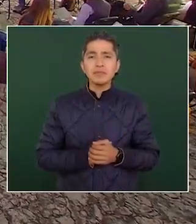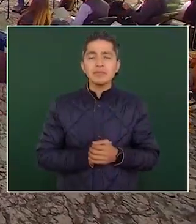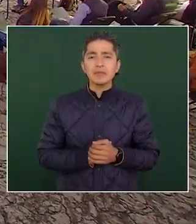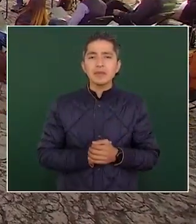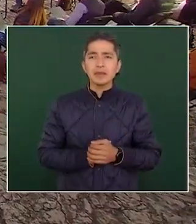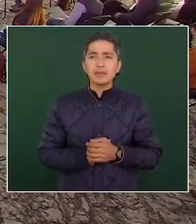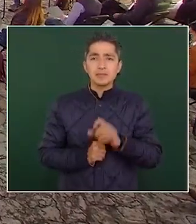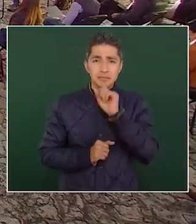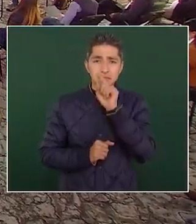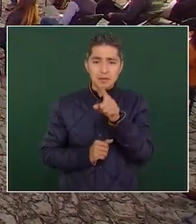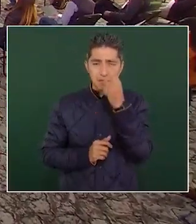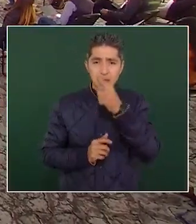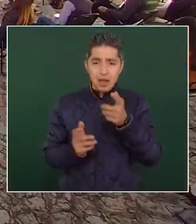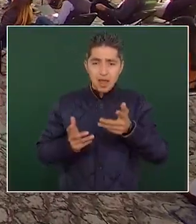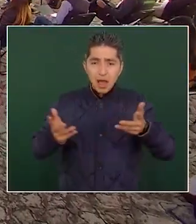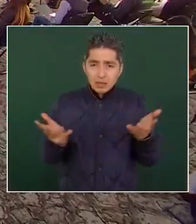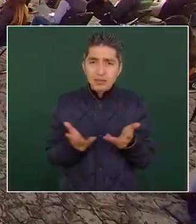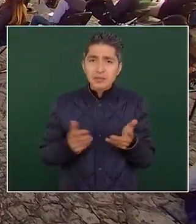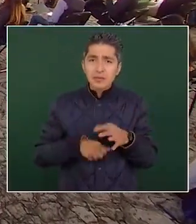actuar